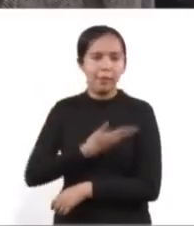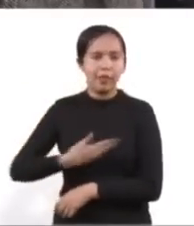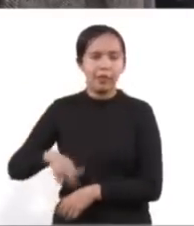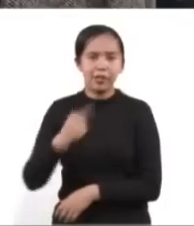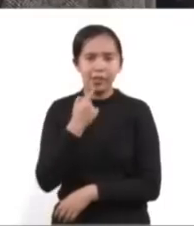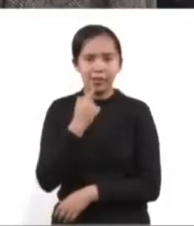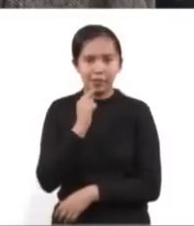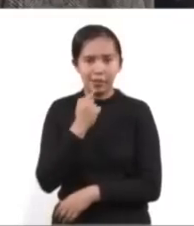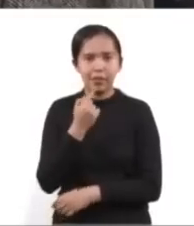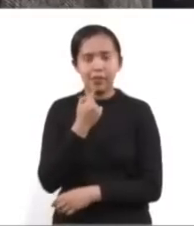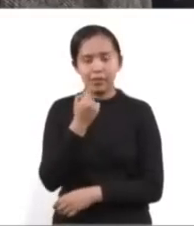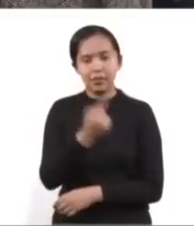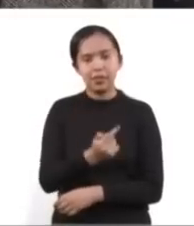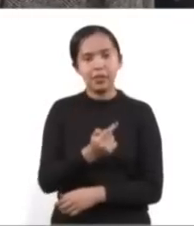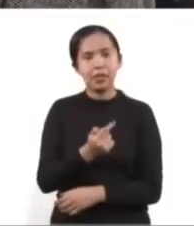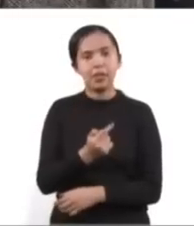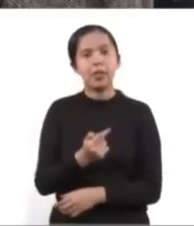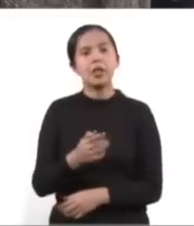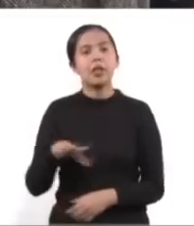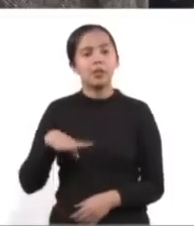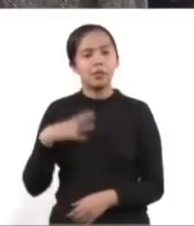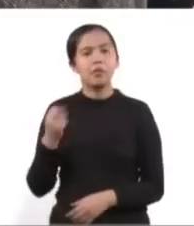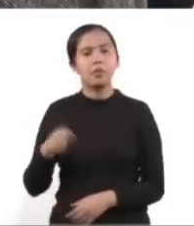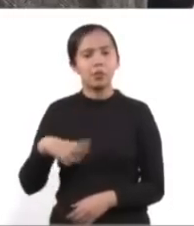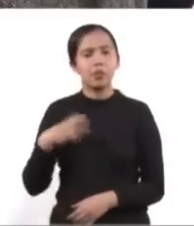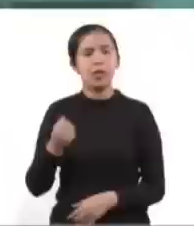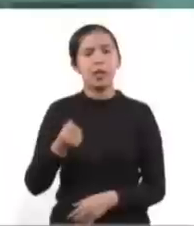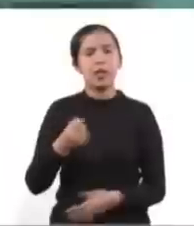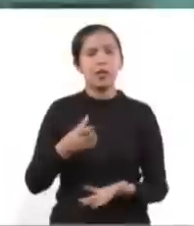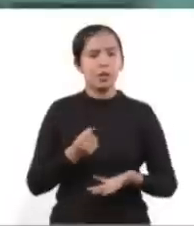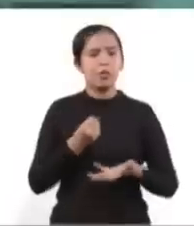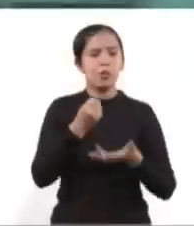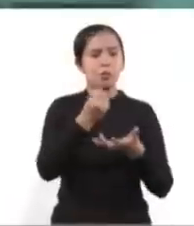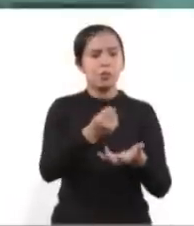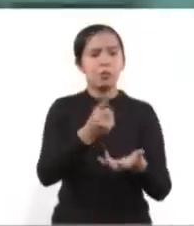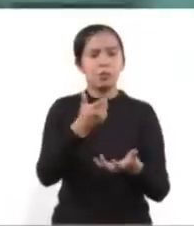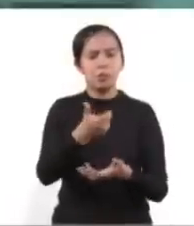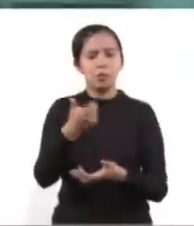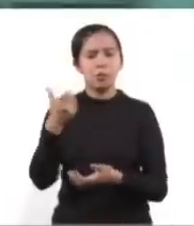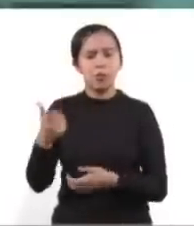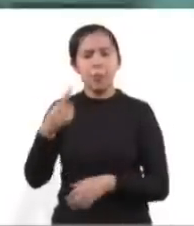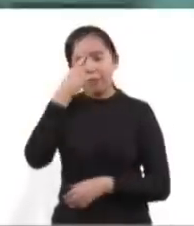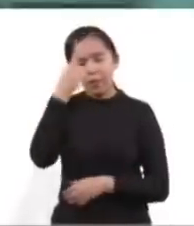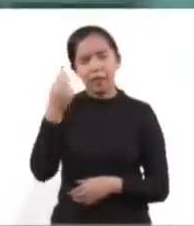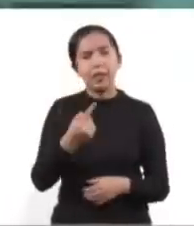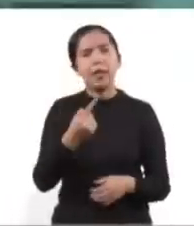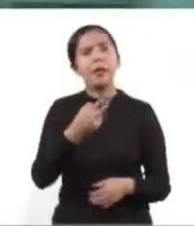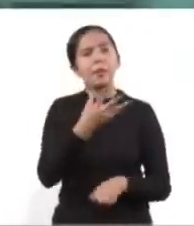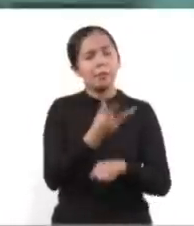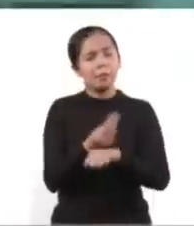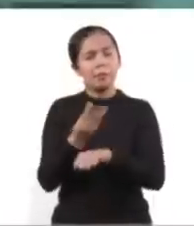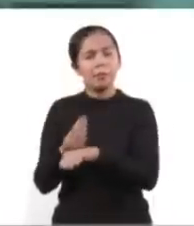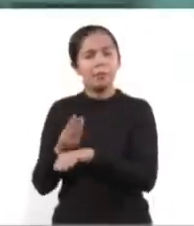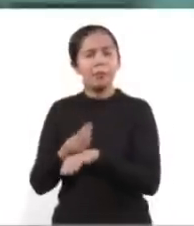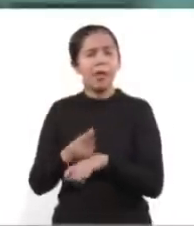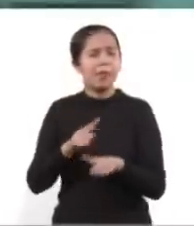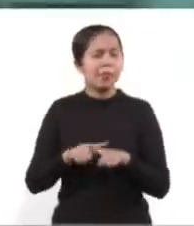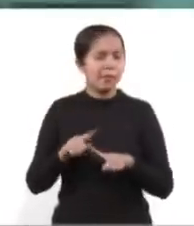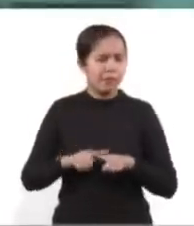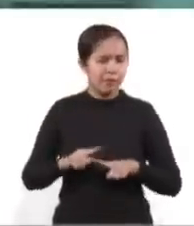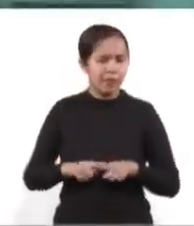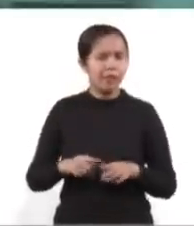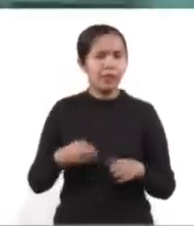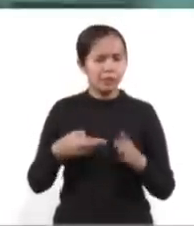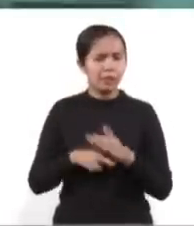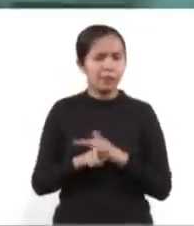posible se van a destinar también recursos para poder mejorar otras áreas del metro, para poder mejorar su